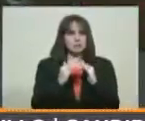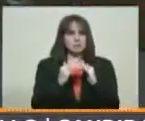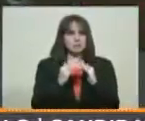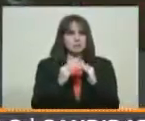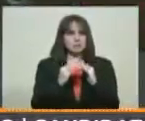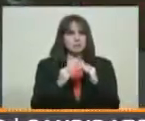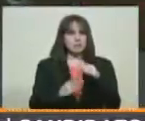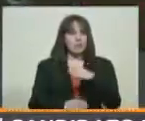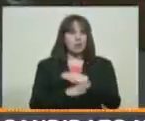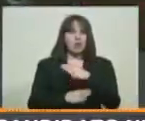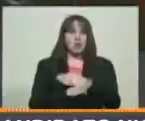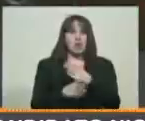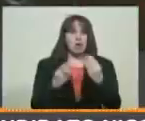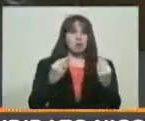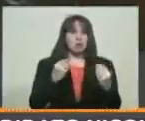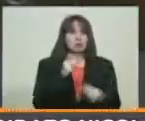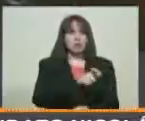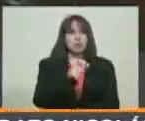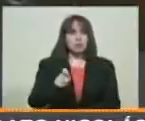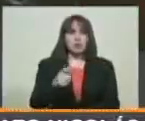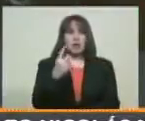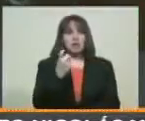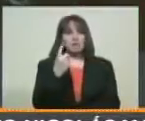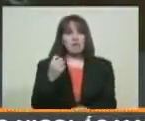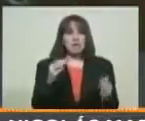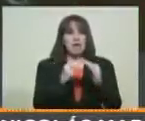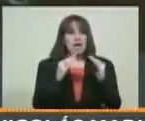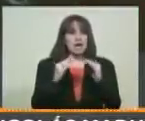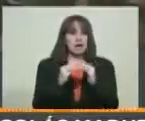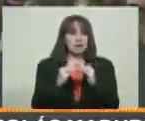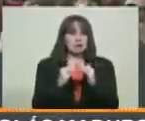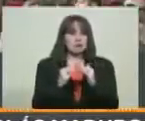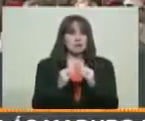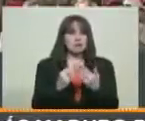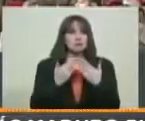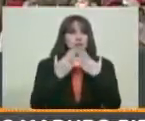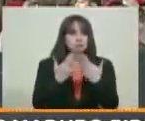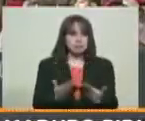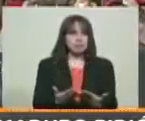Todavía hay mucha gente con necesidad de vivienda.